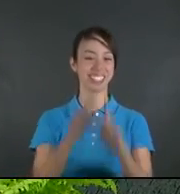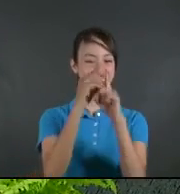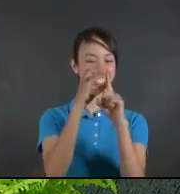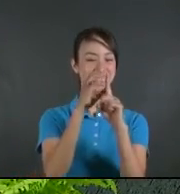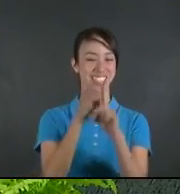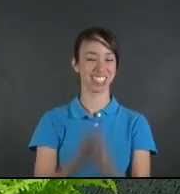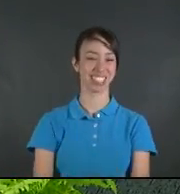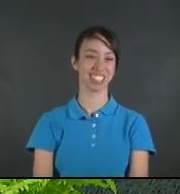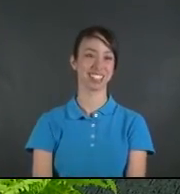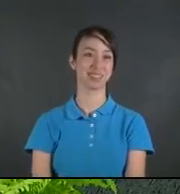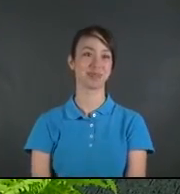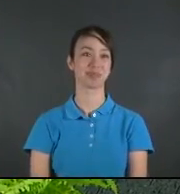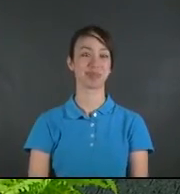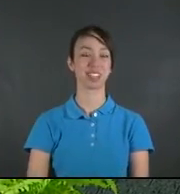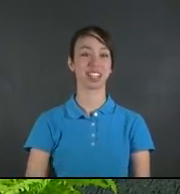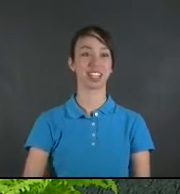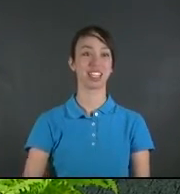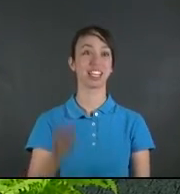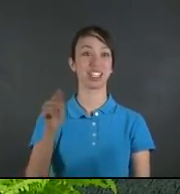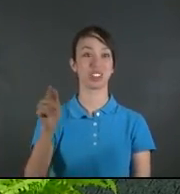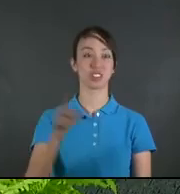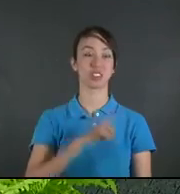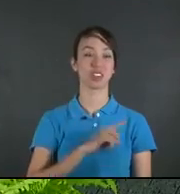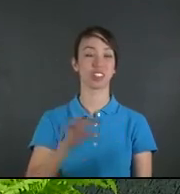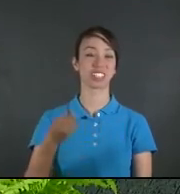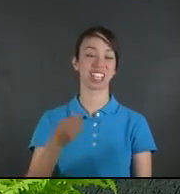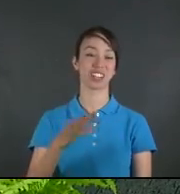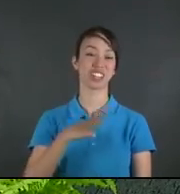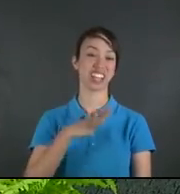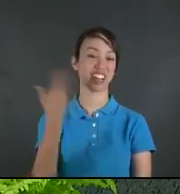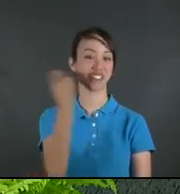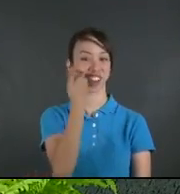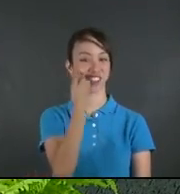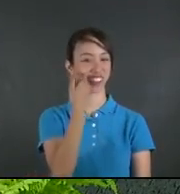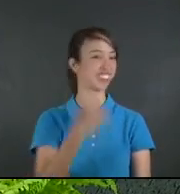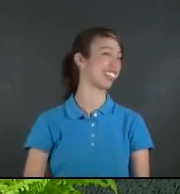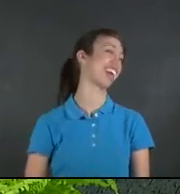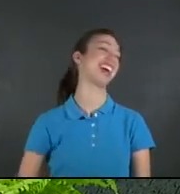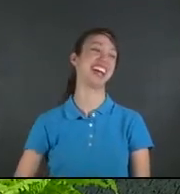dijo Esos son los que lo tienen así No no es cierto